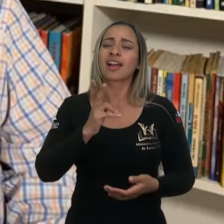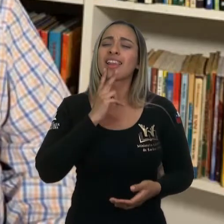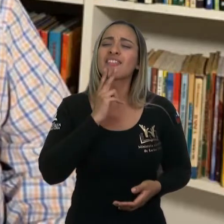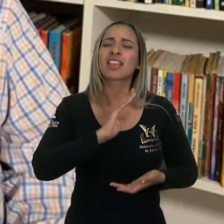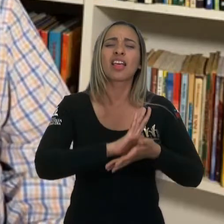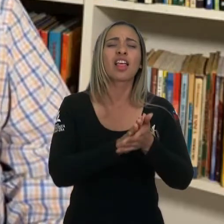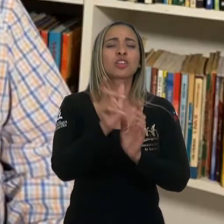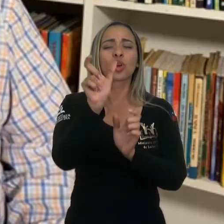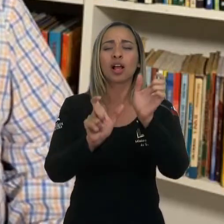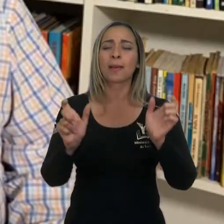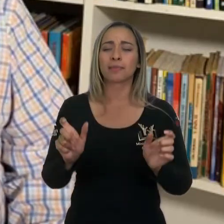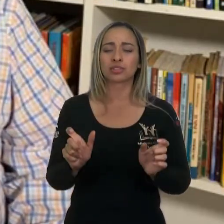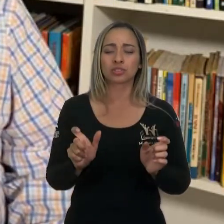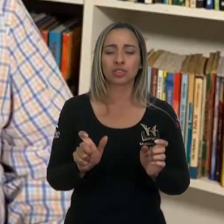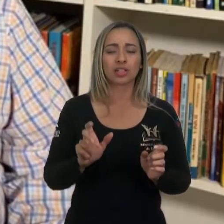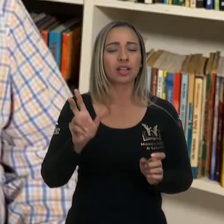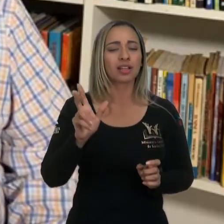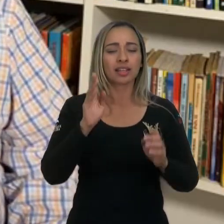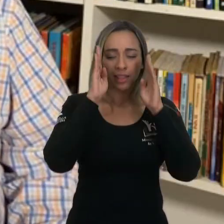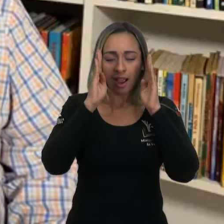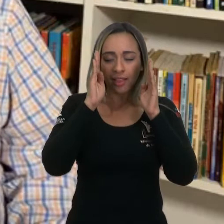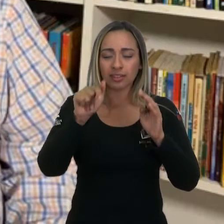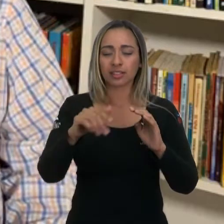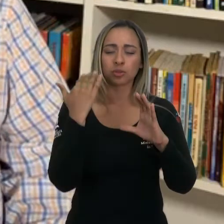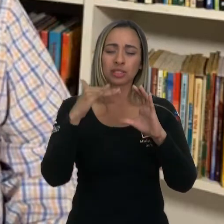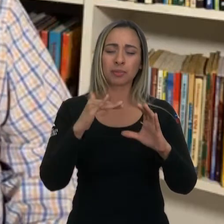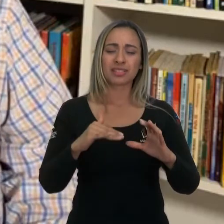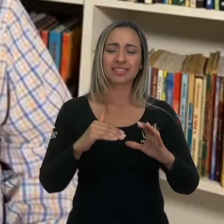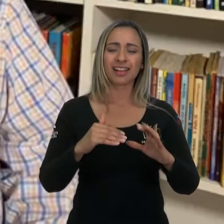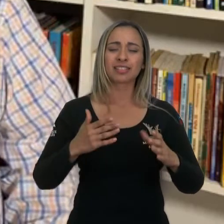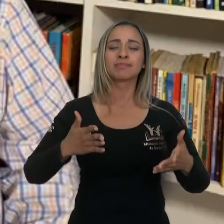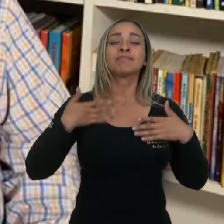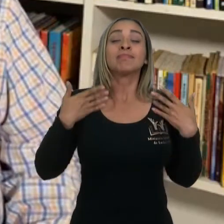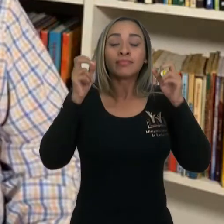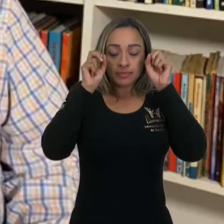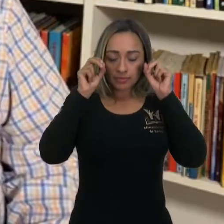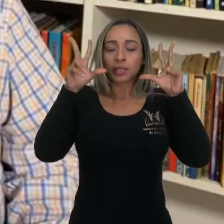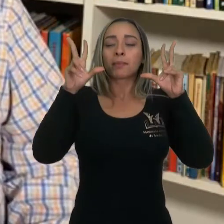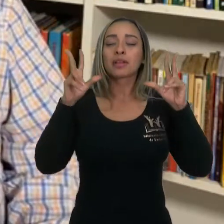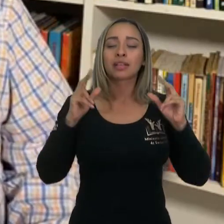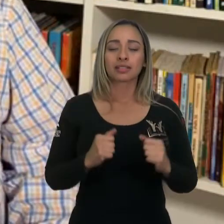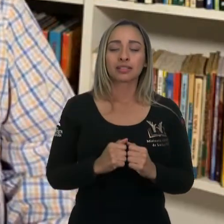todas las personas que están oyendo este mensaje. Que sacúdela, Señor, despiértelas.